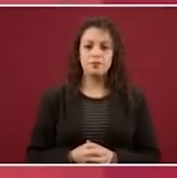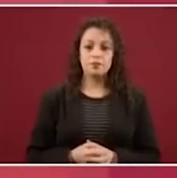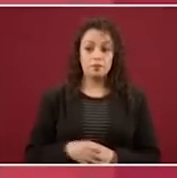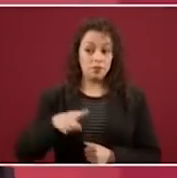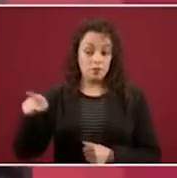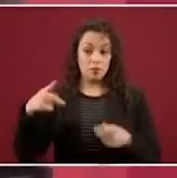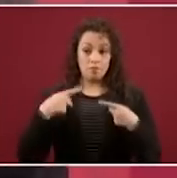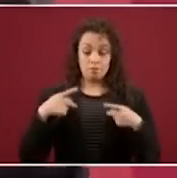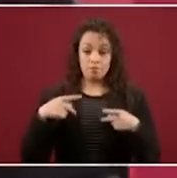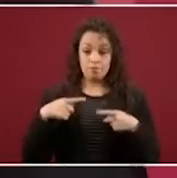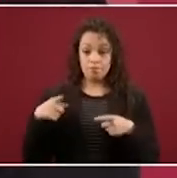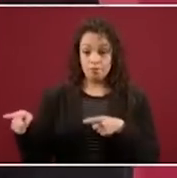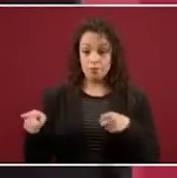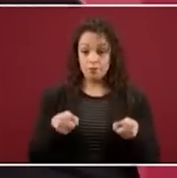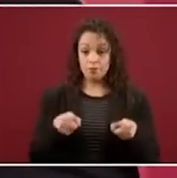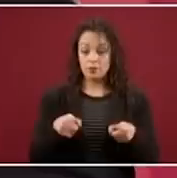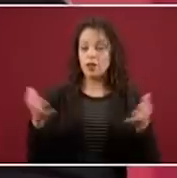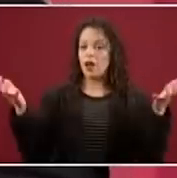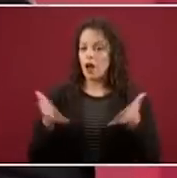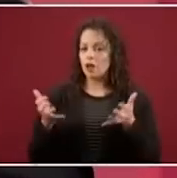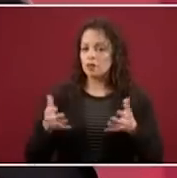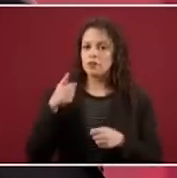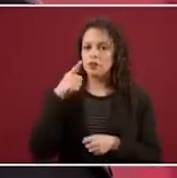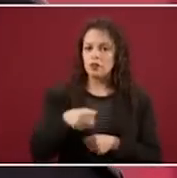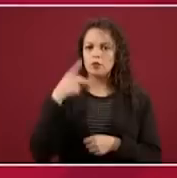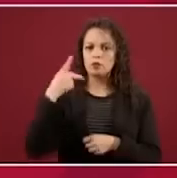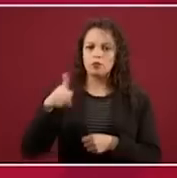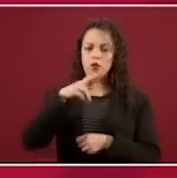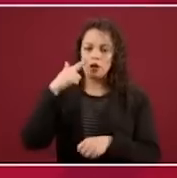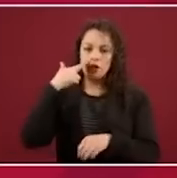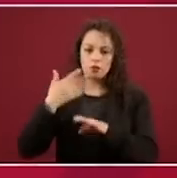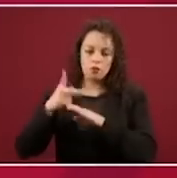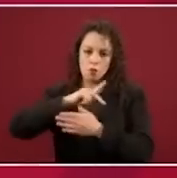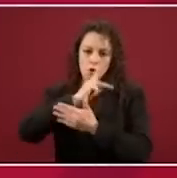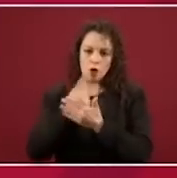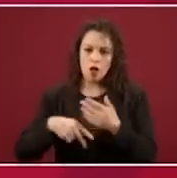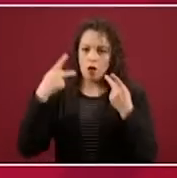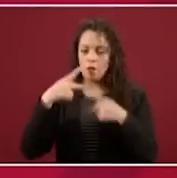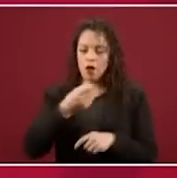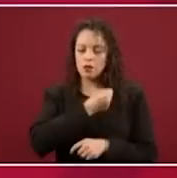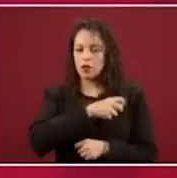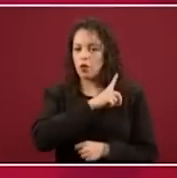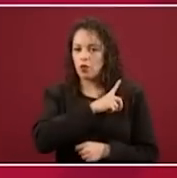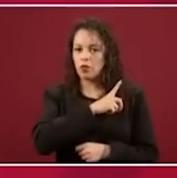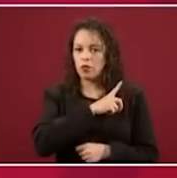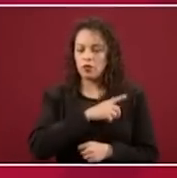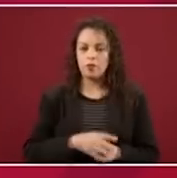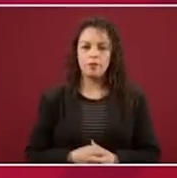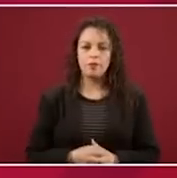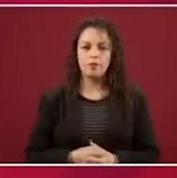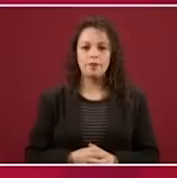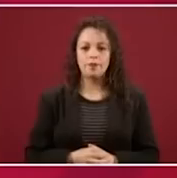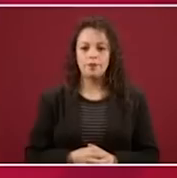ellos lleven a cabo su programa de salud y